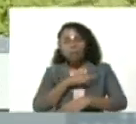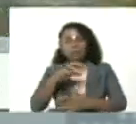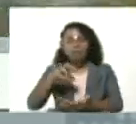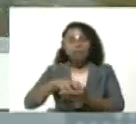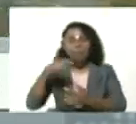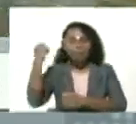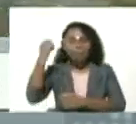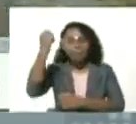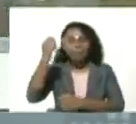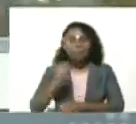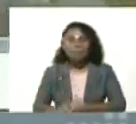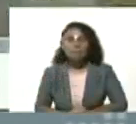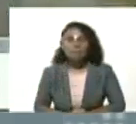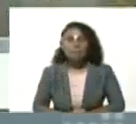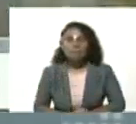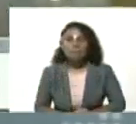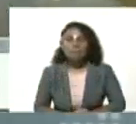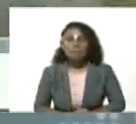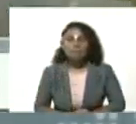Apure,